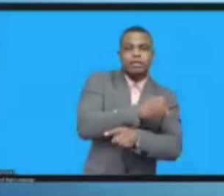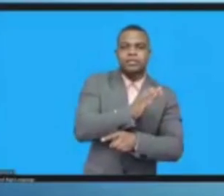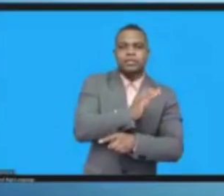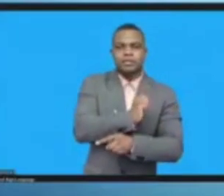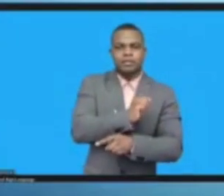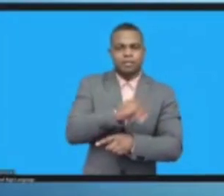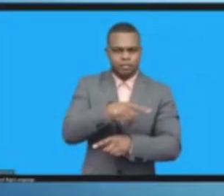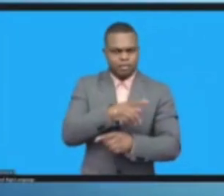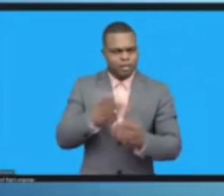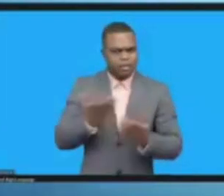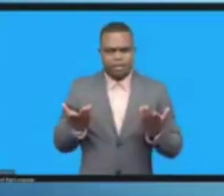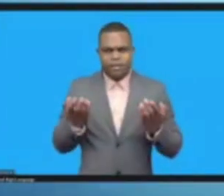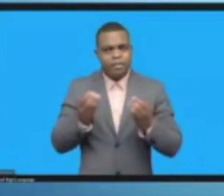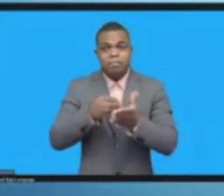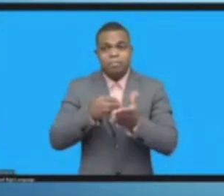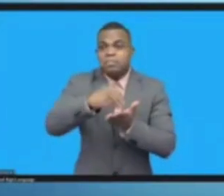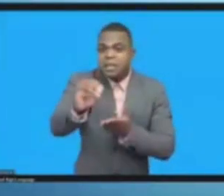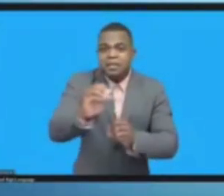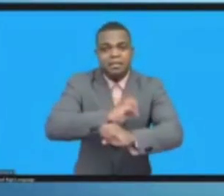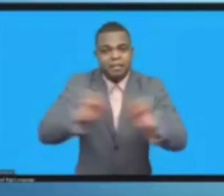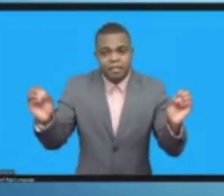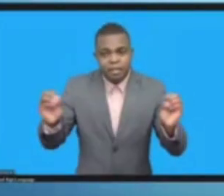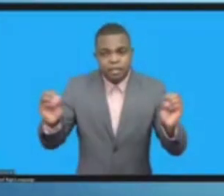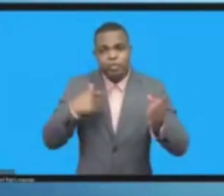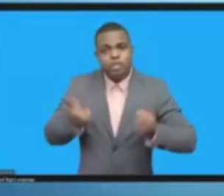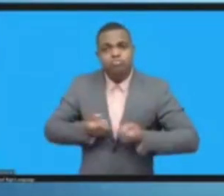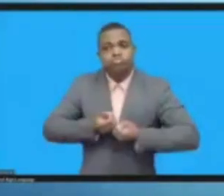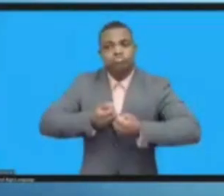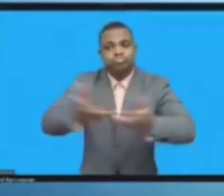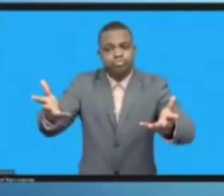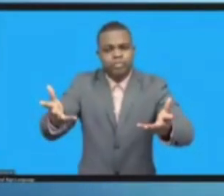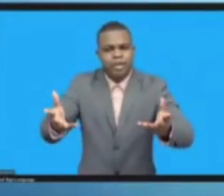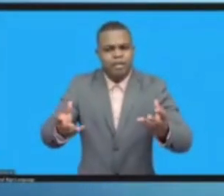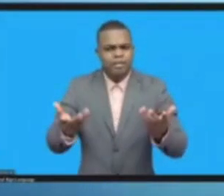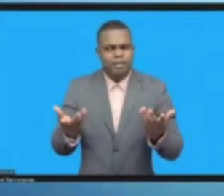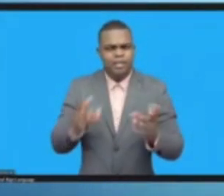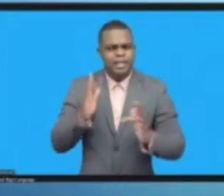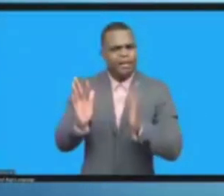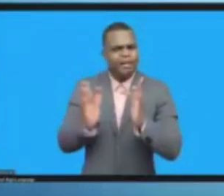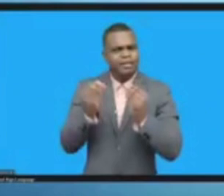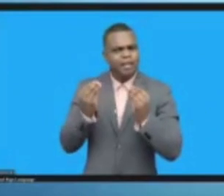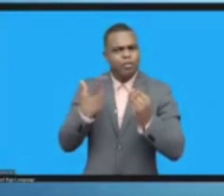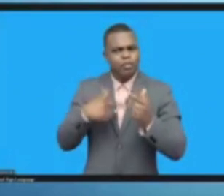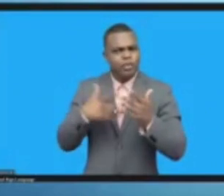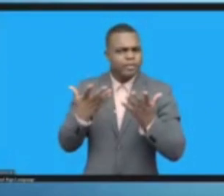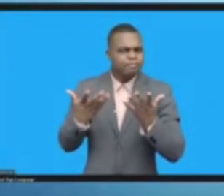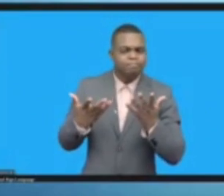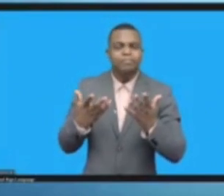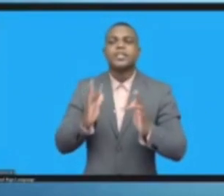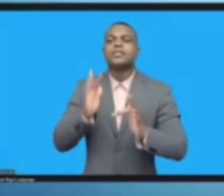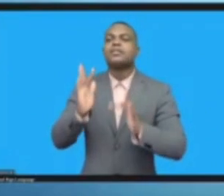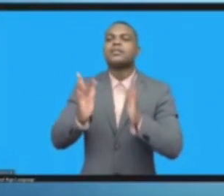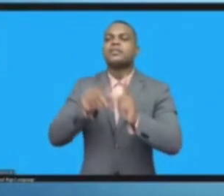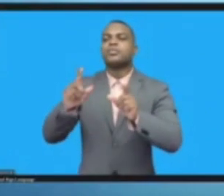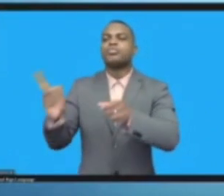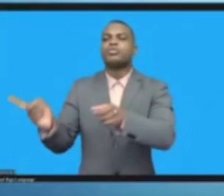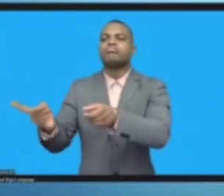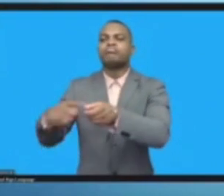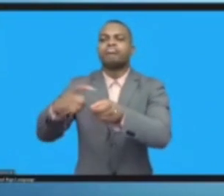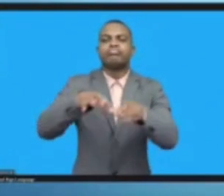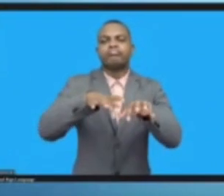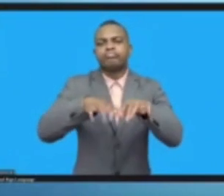qué hacemos cuando entramos en línea utilizamos tres elementos del dna el protocolo IP el dns